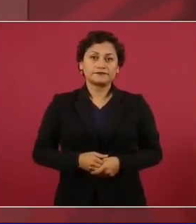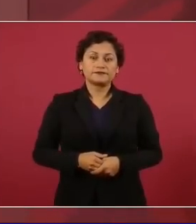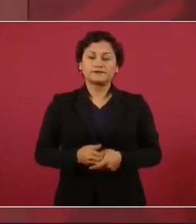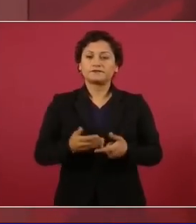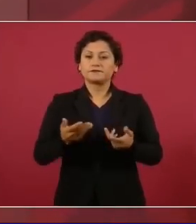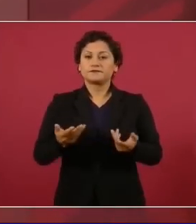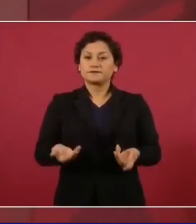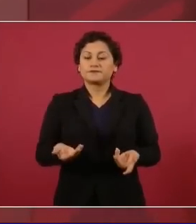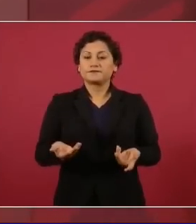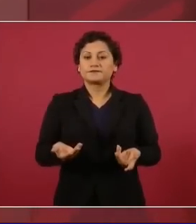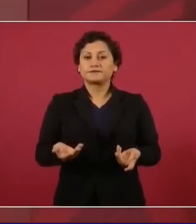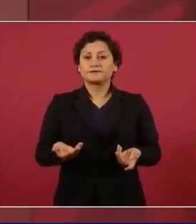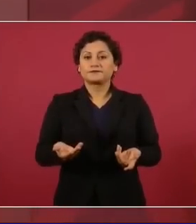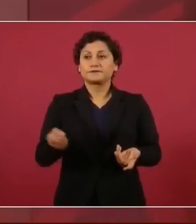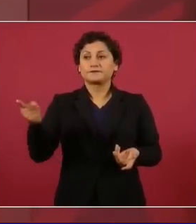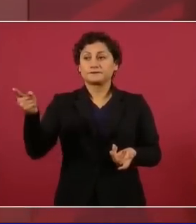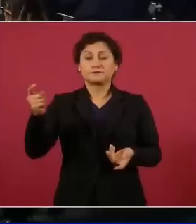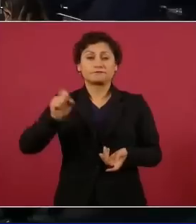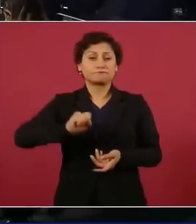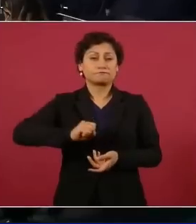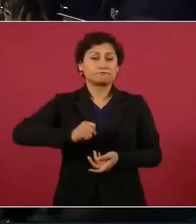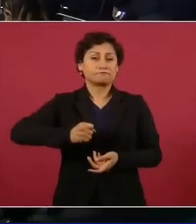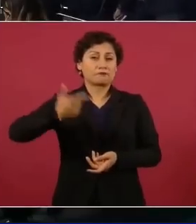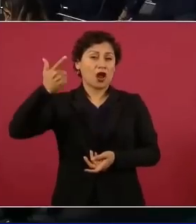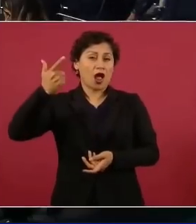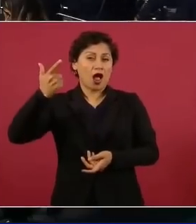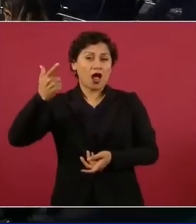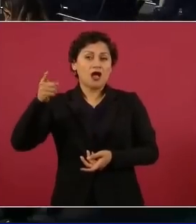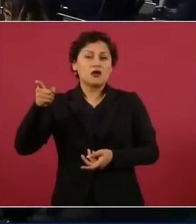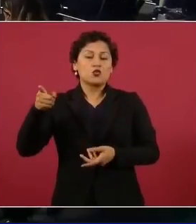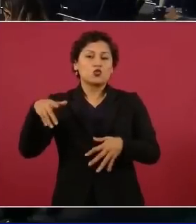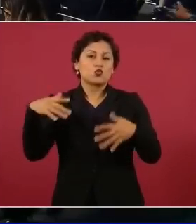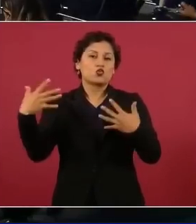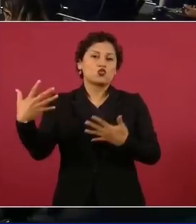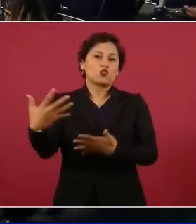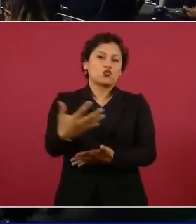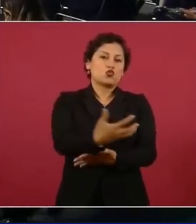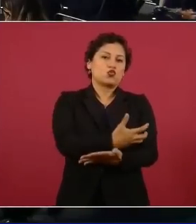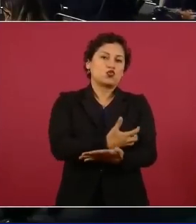y ganan mucho dinero con la especulación.